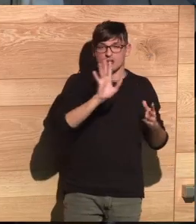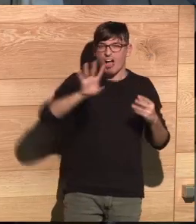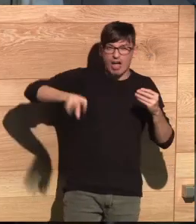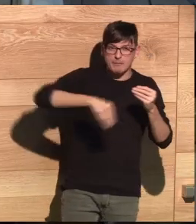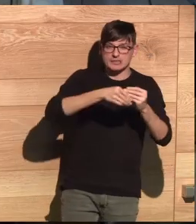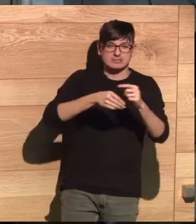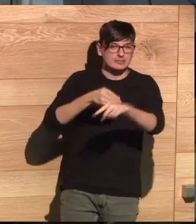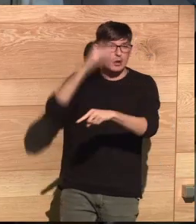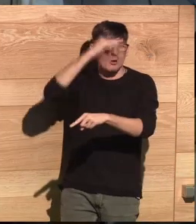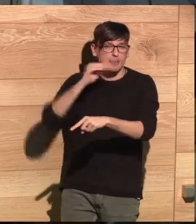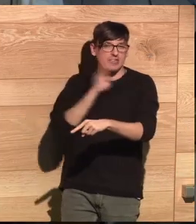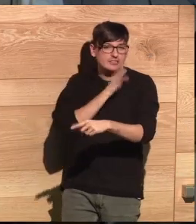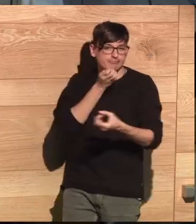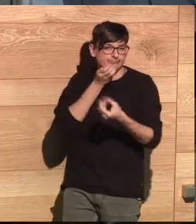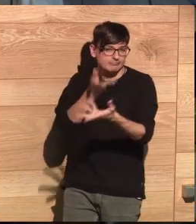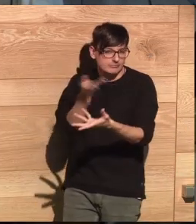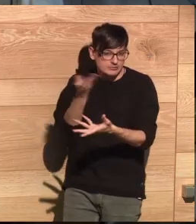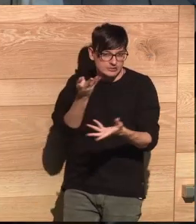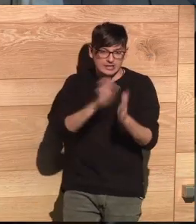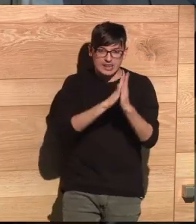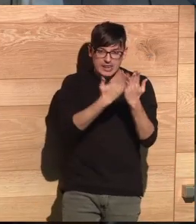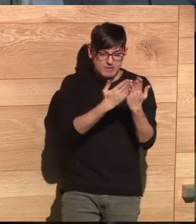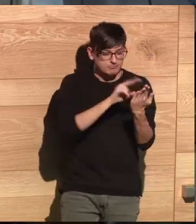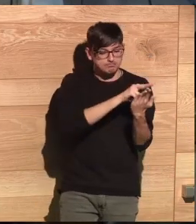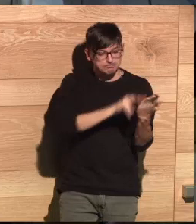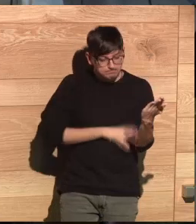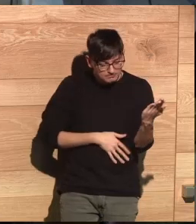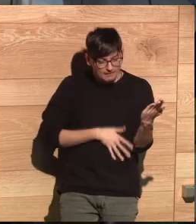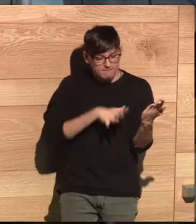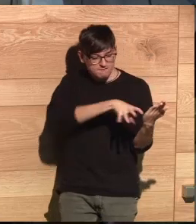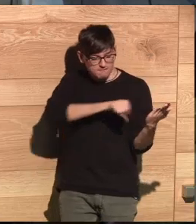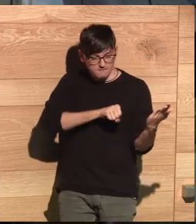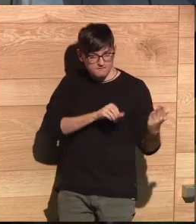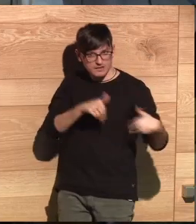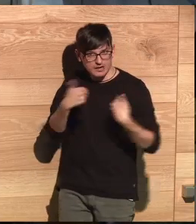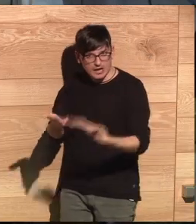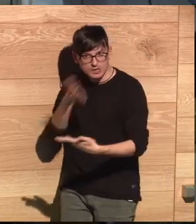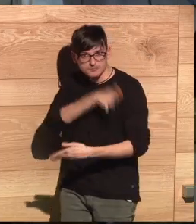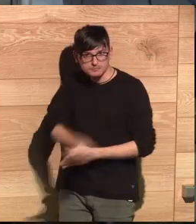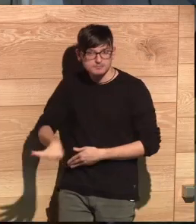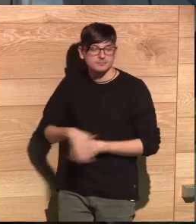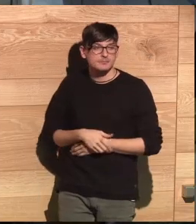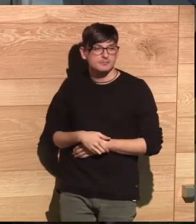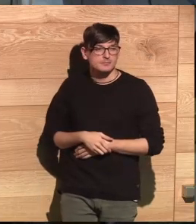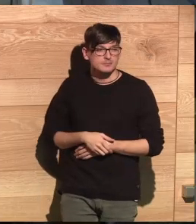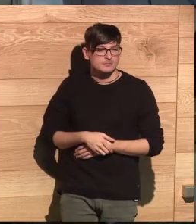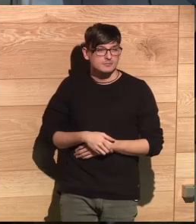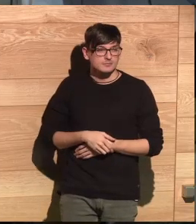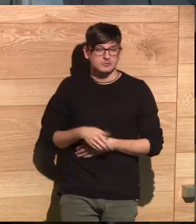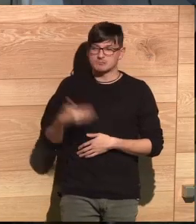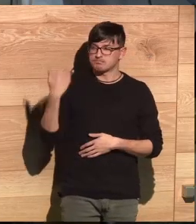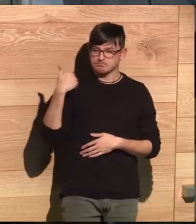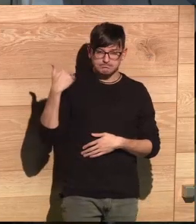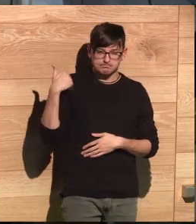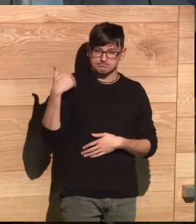tengan en la mano este libro y estén pensando en llevárselo a casa para sus pequeños? Mira, yo llevo unos días